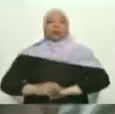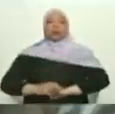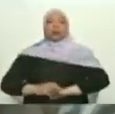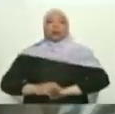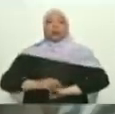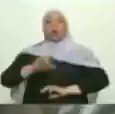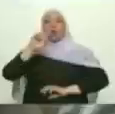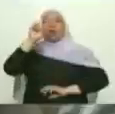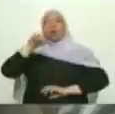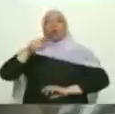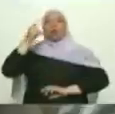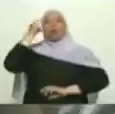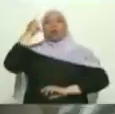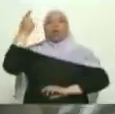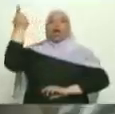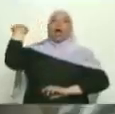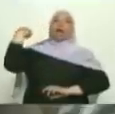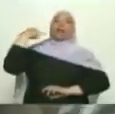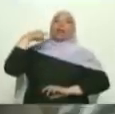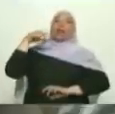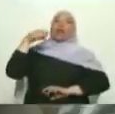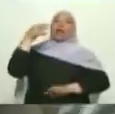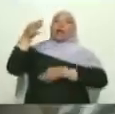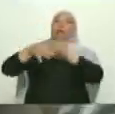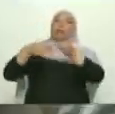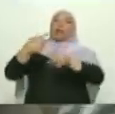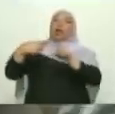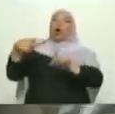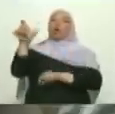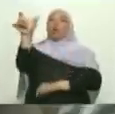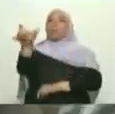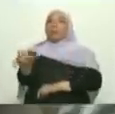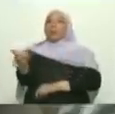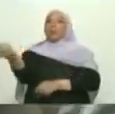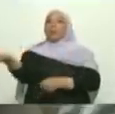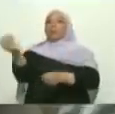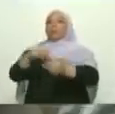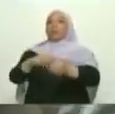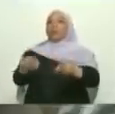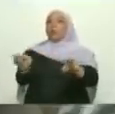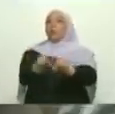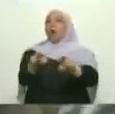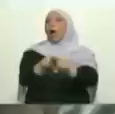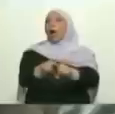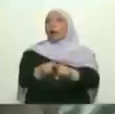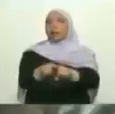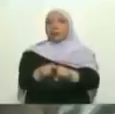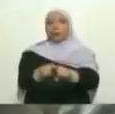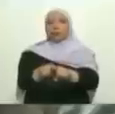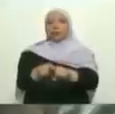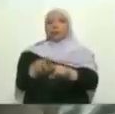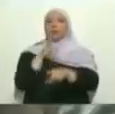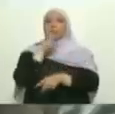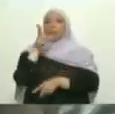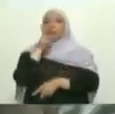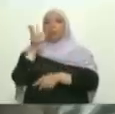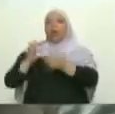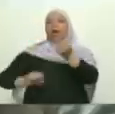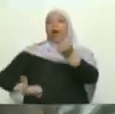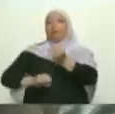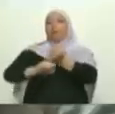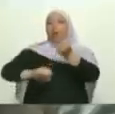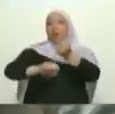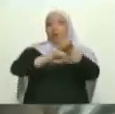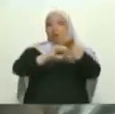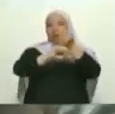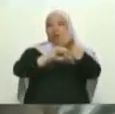donde señala a otro actor tan macabro como él de ser su par